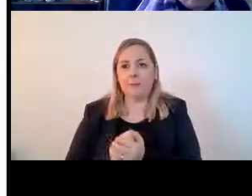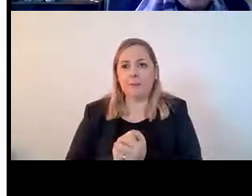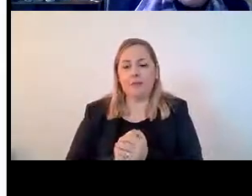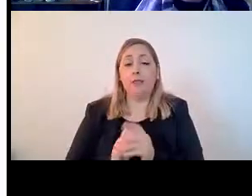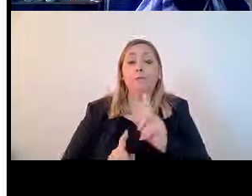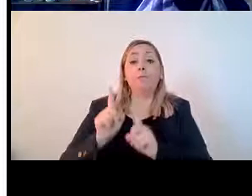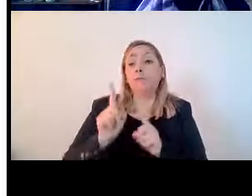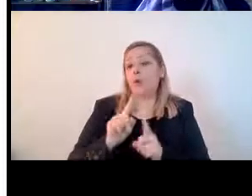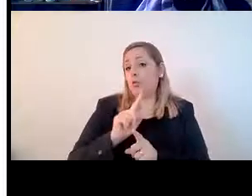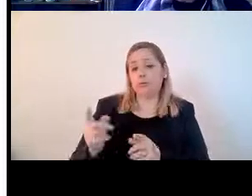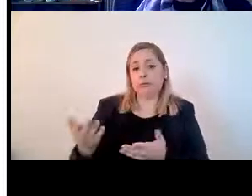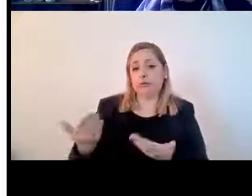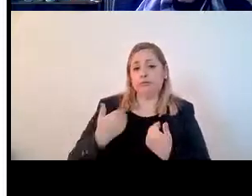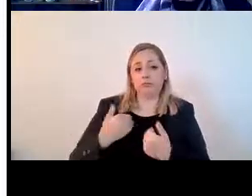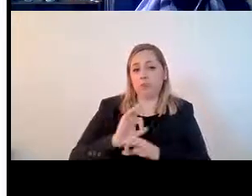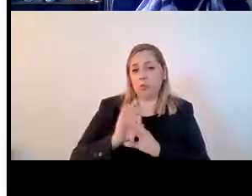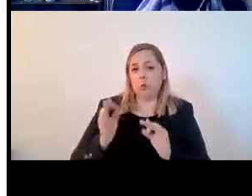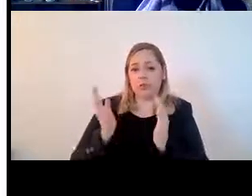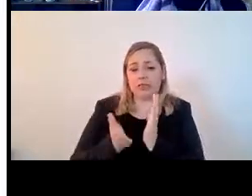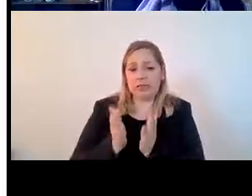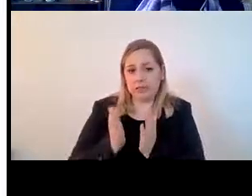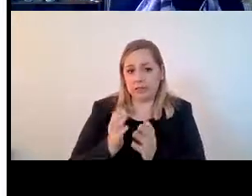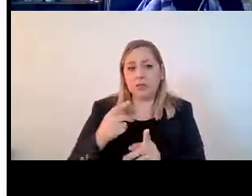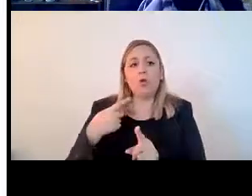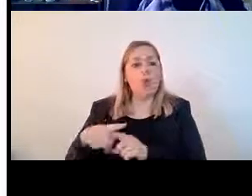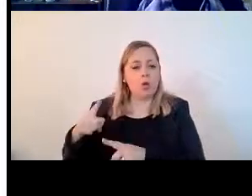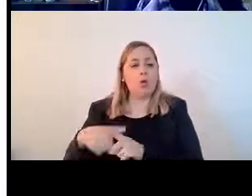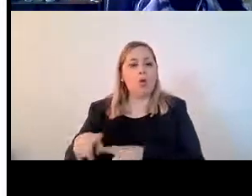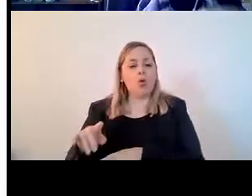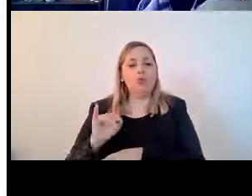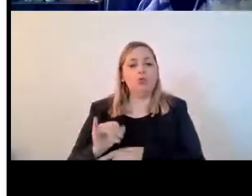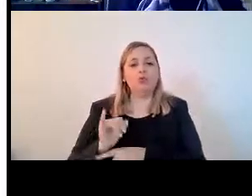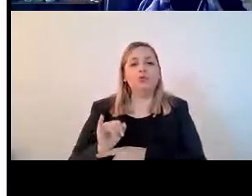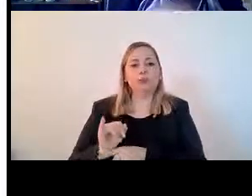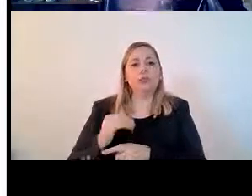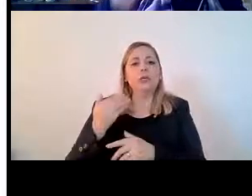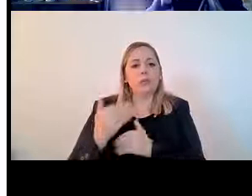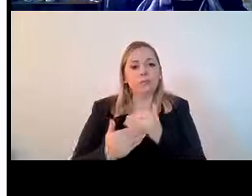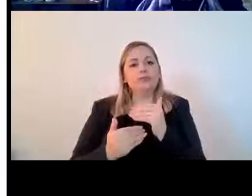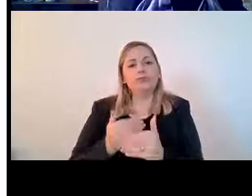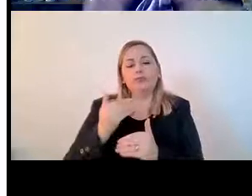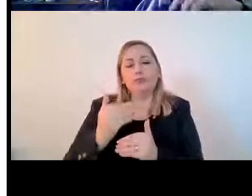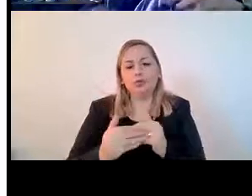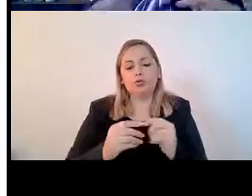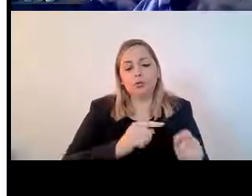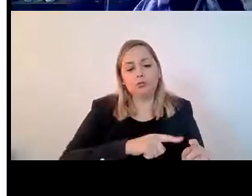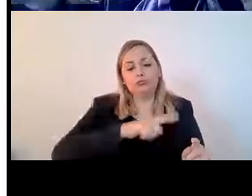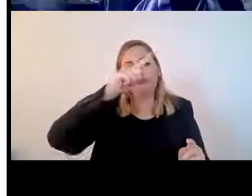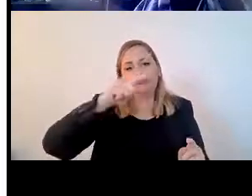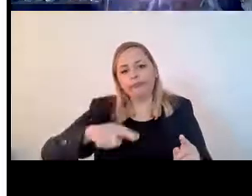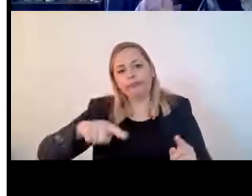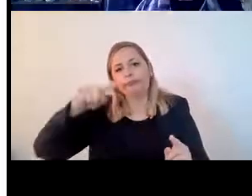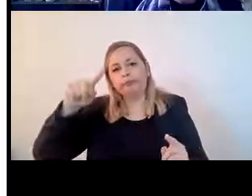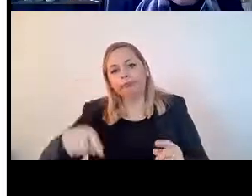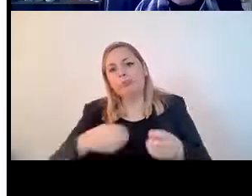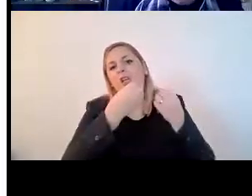Algunos no habían recibido nunca tratamiento, en tanto otros habían estado en un proceso de sube y baja hasta que